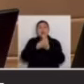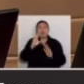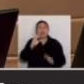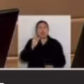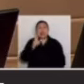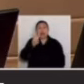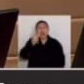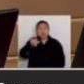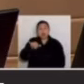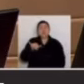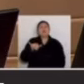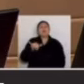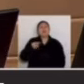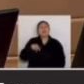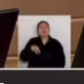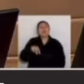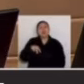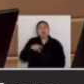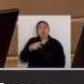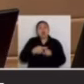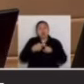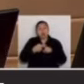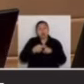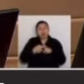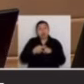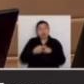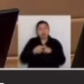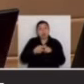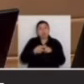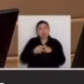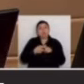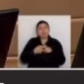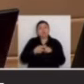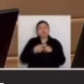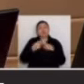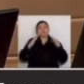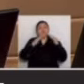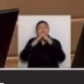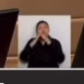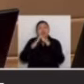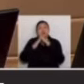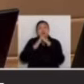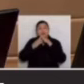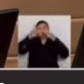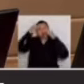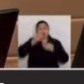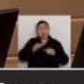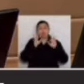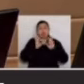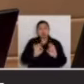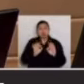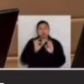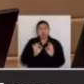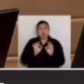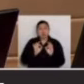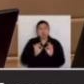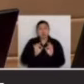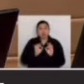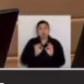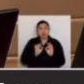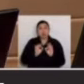del Ministerio de la Vivienda para, ¿sabe qué?, dictar resoluciones de normalización. Se robaron la plata